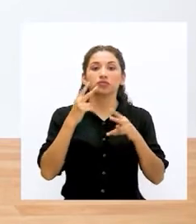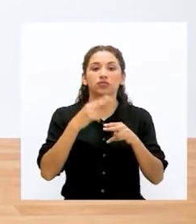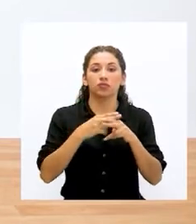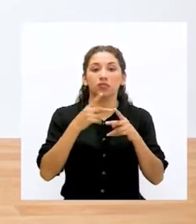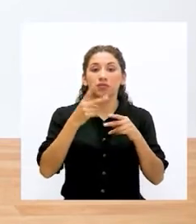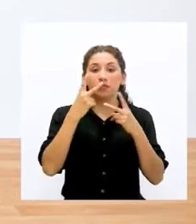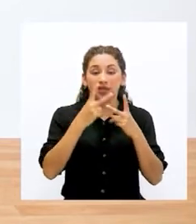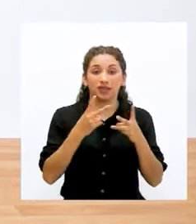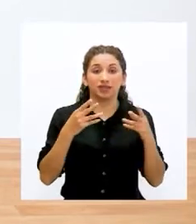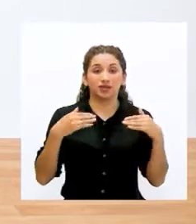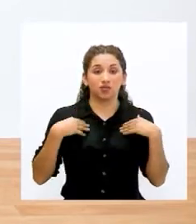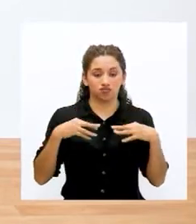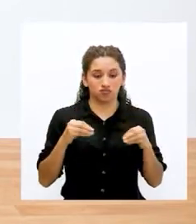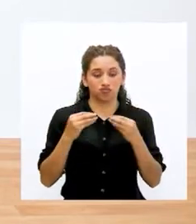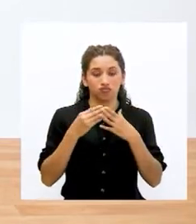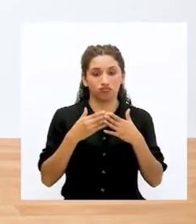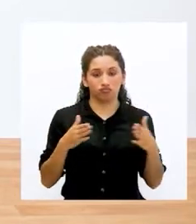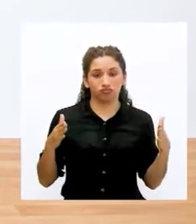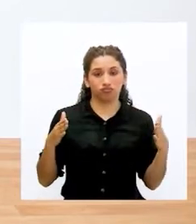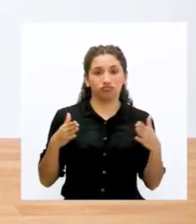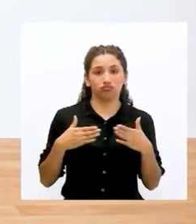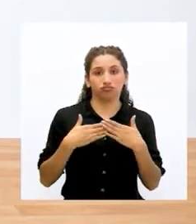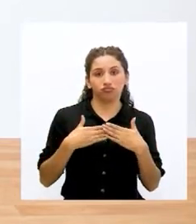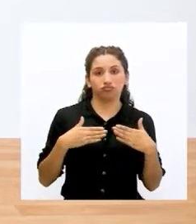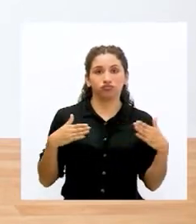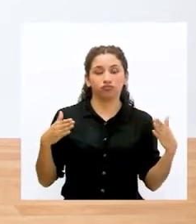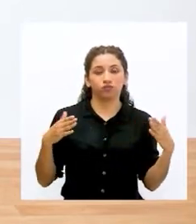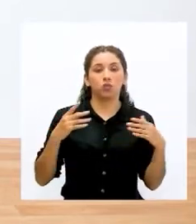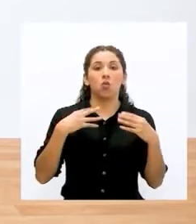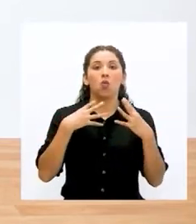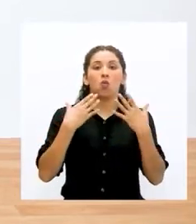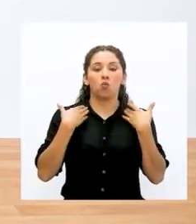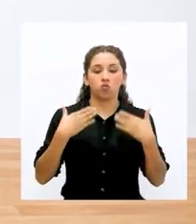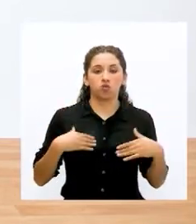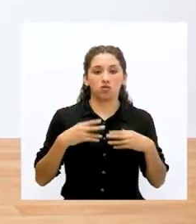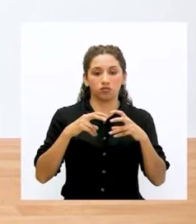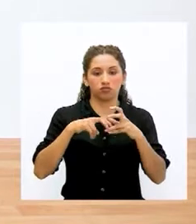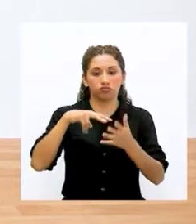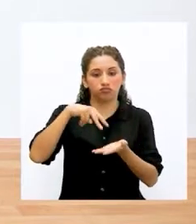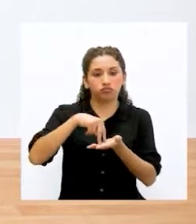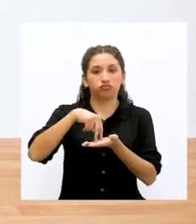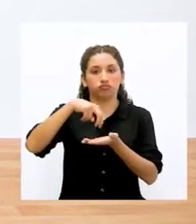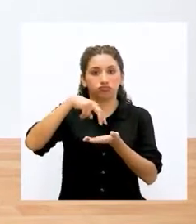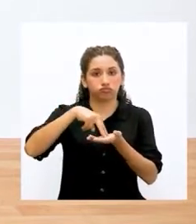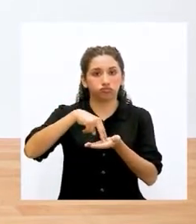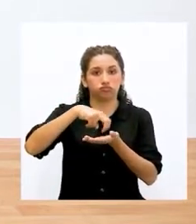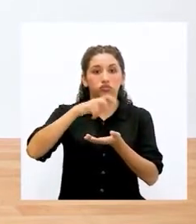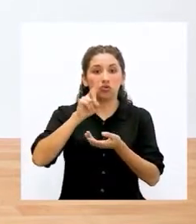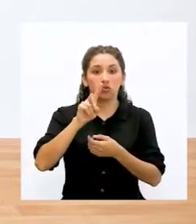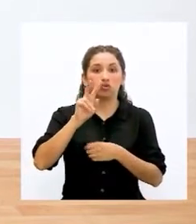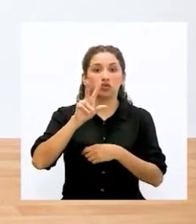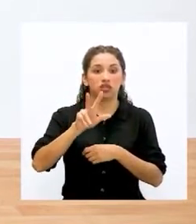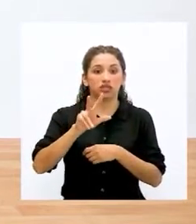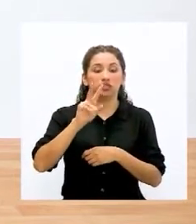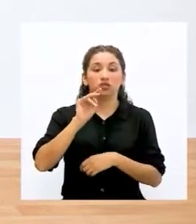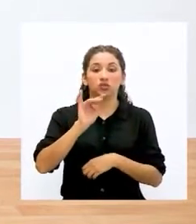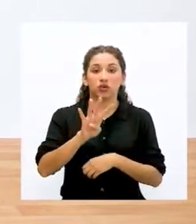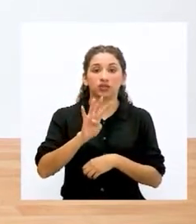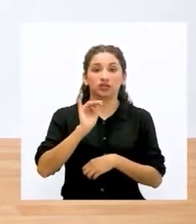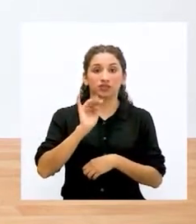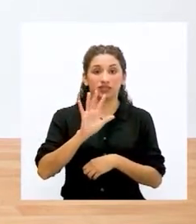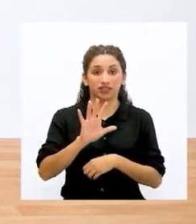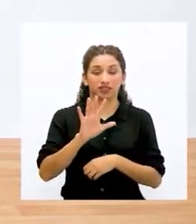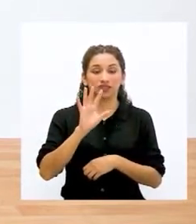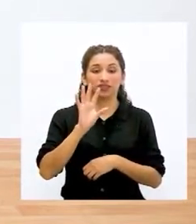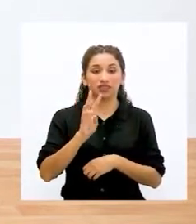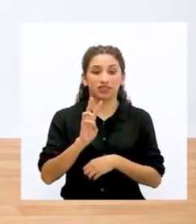pum, pum, pum, que es el rebote del cuerpo. Ahora, ¿qué vamos a hacer? Voy a contar del 1 al 8. Mira, 1, 2, 3,